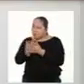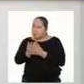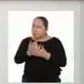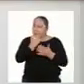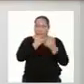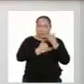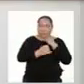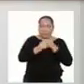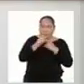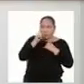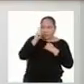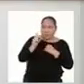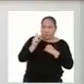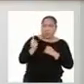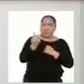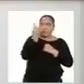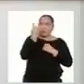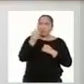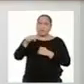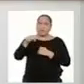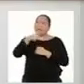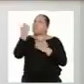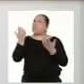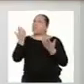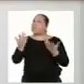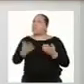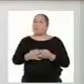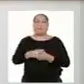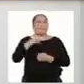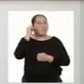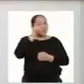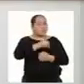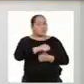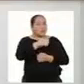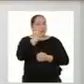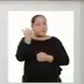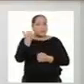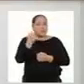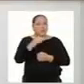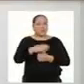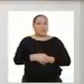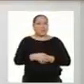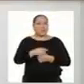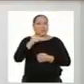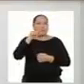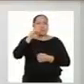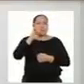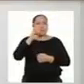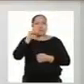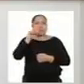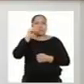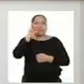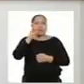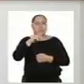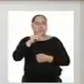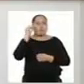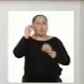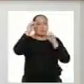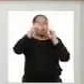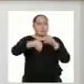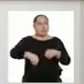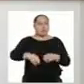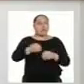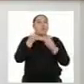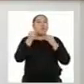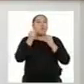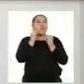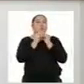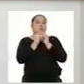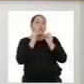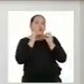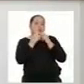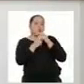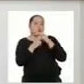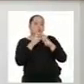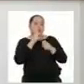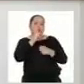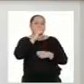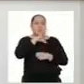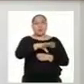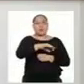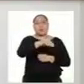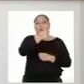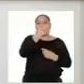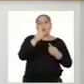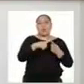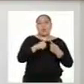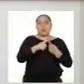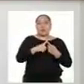Sí, existen otras. Josh Polly en su libro, ¿Cómo plantear y resolver problemas? Menciona otras